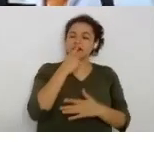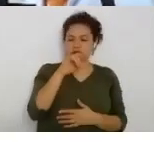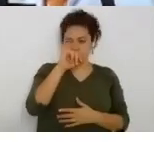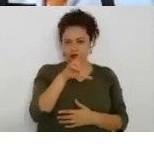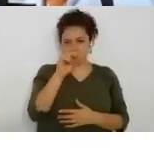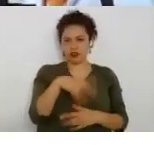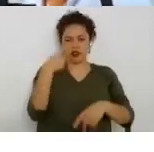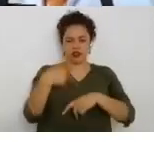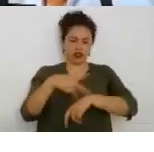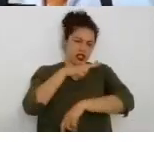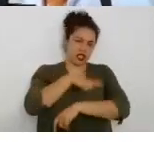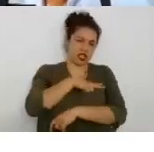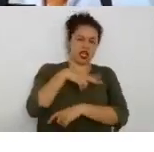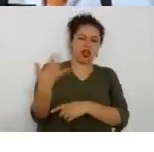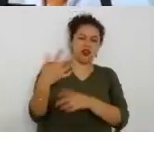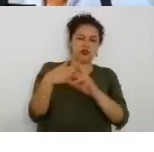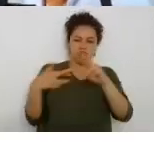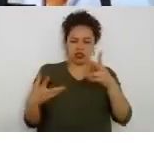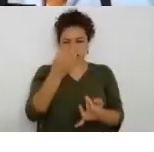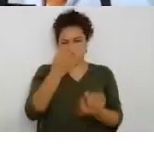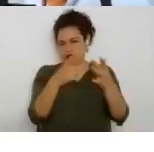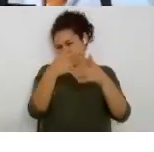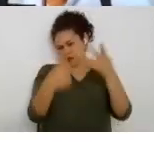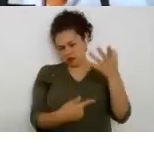lesión, fractura, quemadura, por ejemplo, y demás.